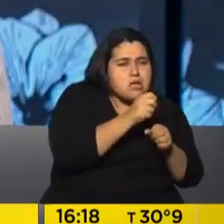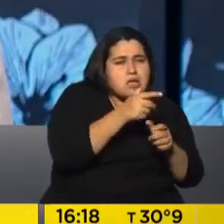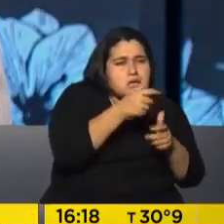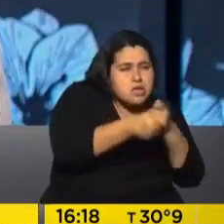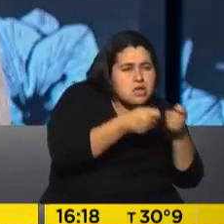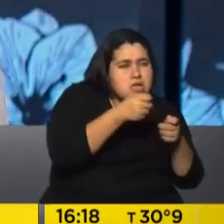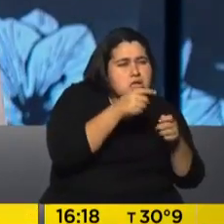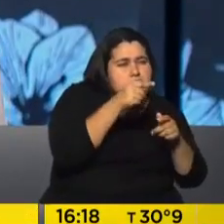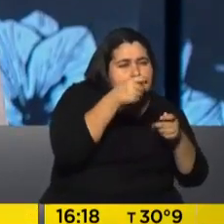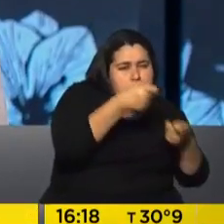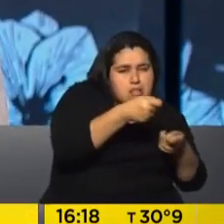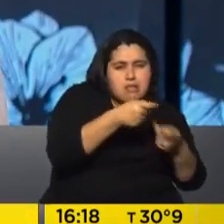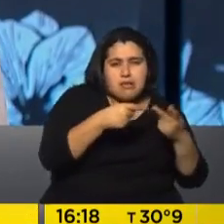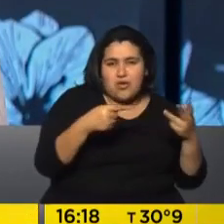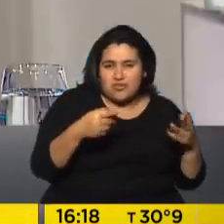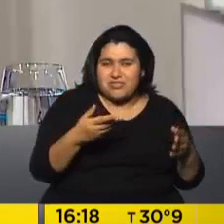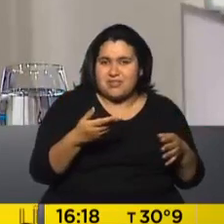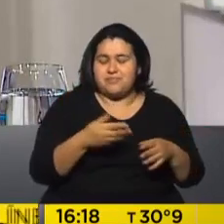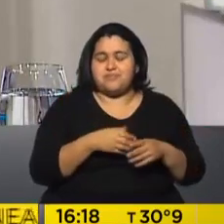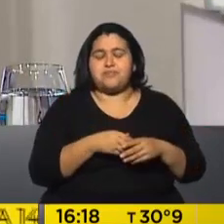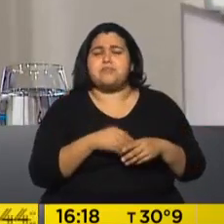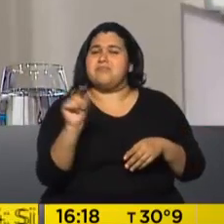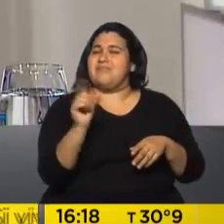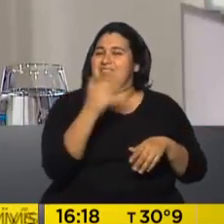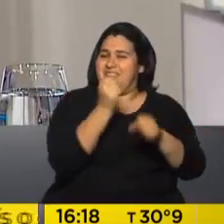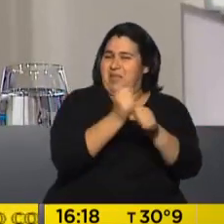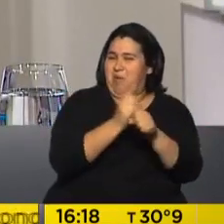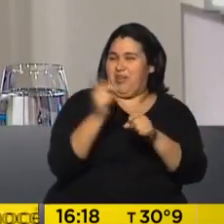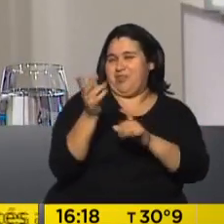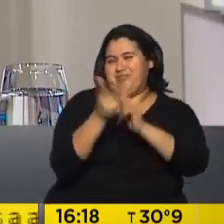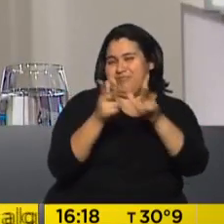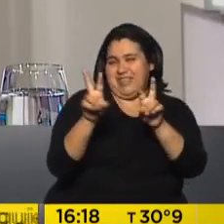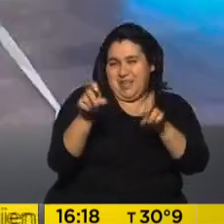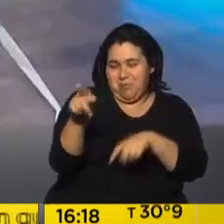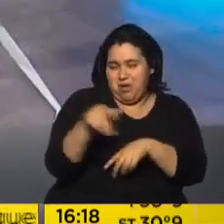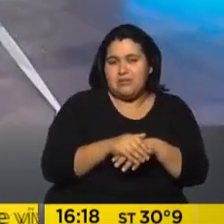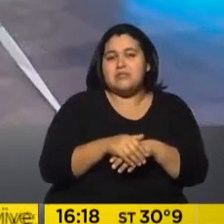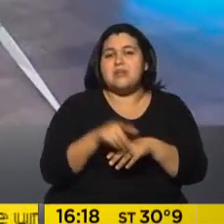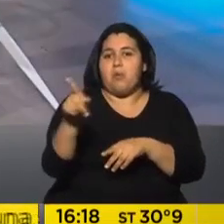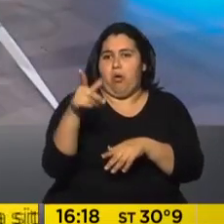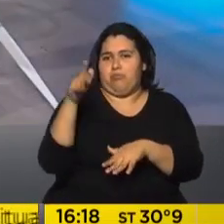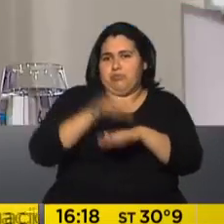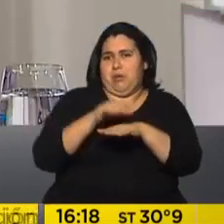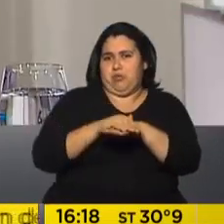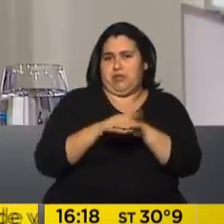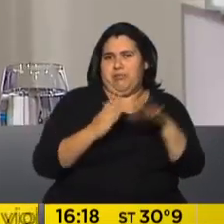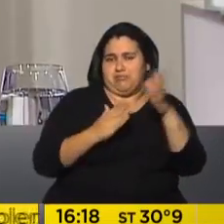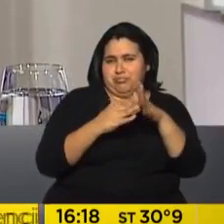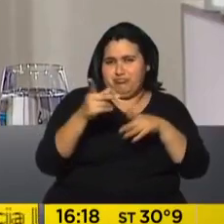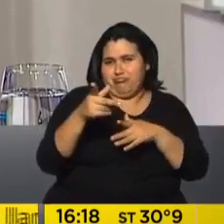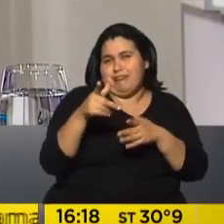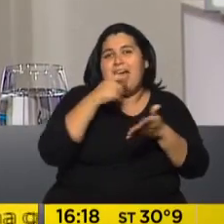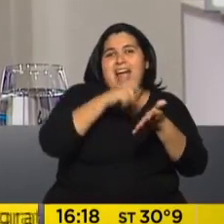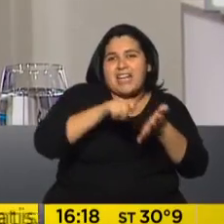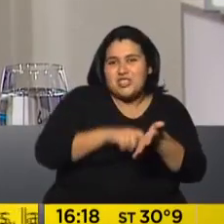bueno, hablando justamente del trabajo que recién lo mencionabas, yo sé que estás. Sos la productora independiente, sí. De tus canciones. Sí, ahora